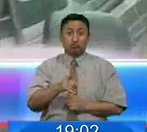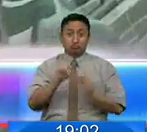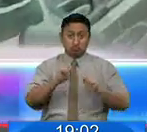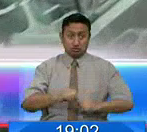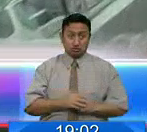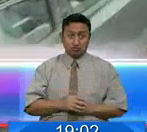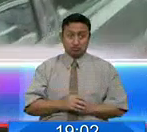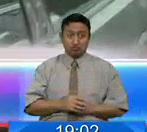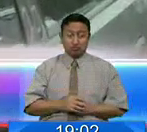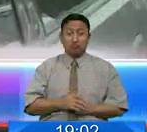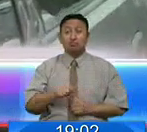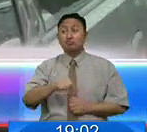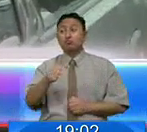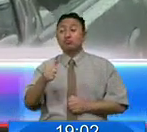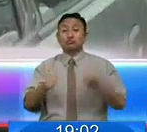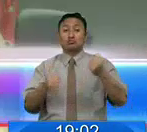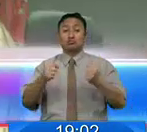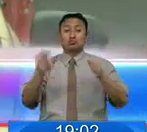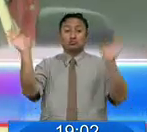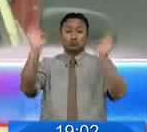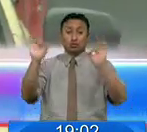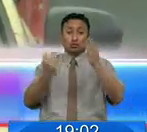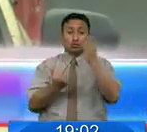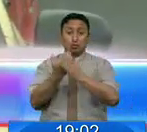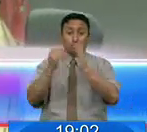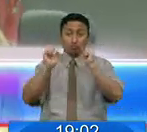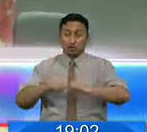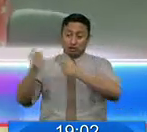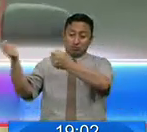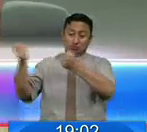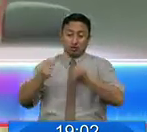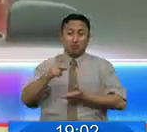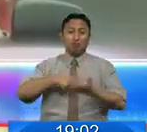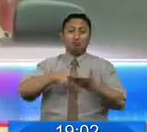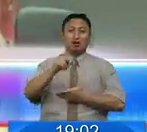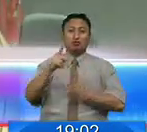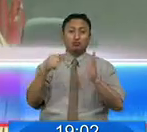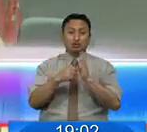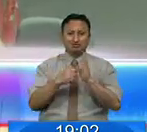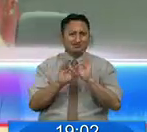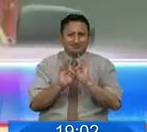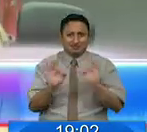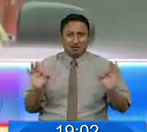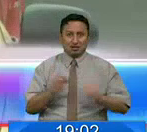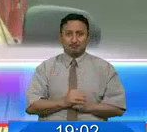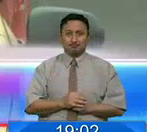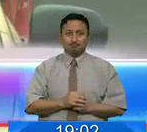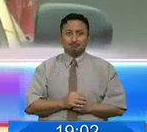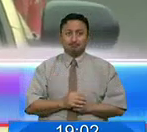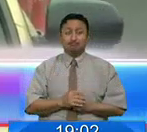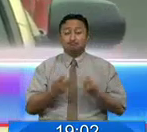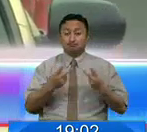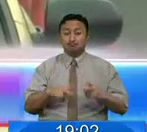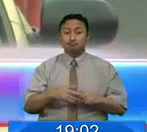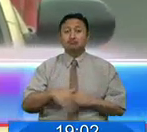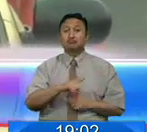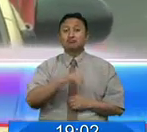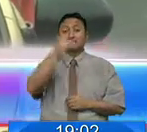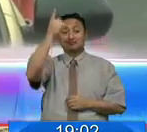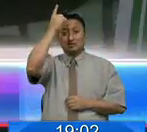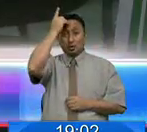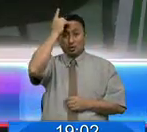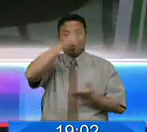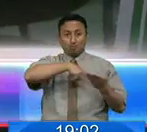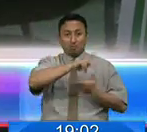podrían importar un vehículo eléctrico nuevo libre de pago de derechos arancelarios además se establece la prescripción de deudas